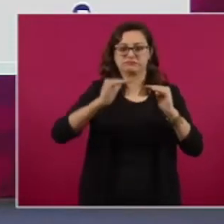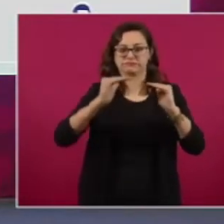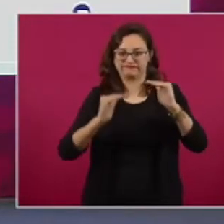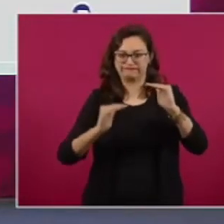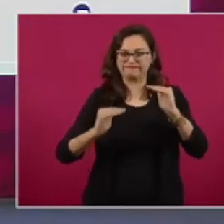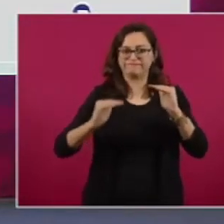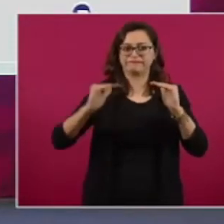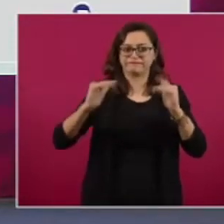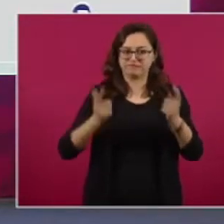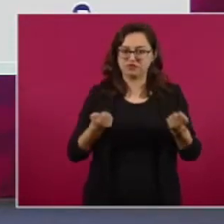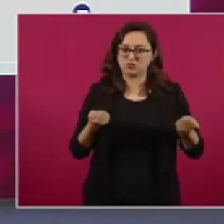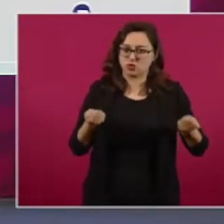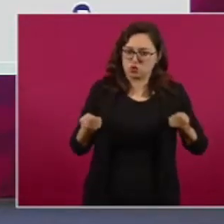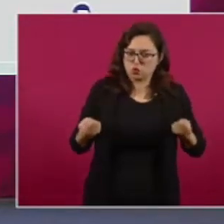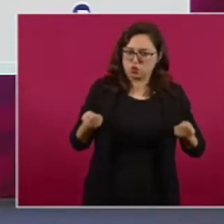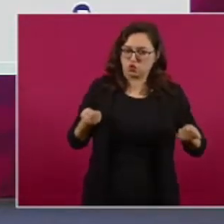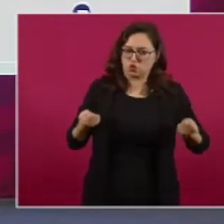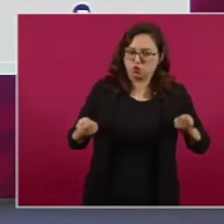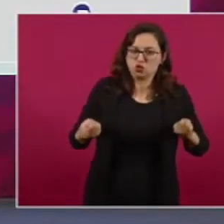a contener.